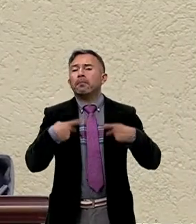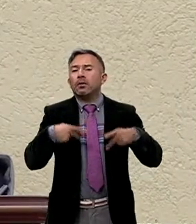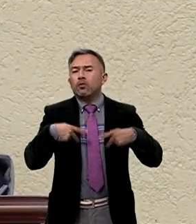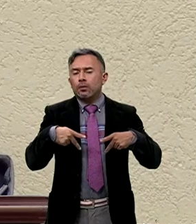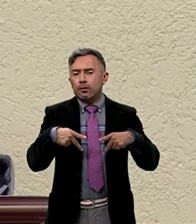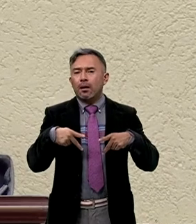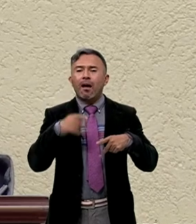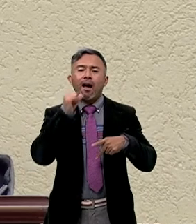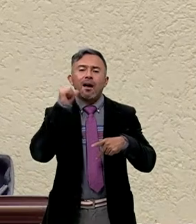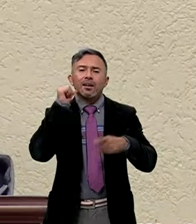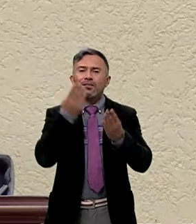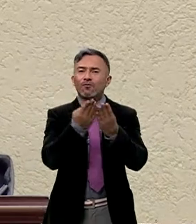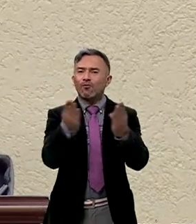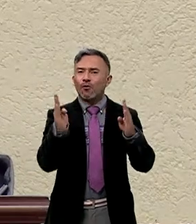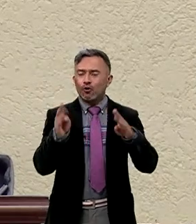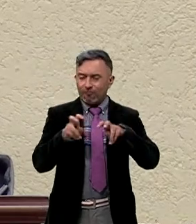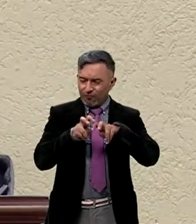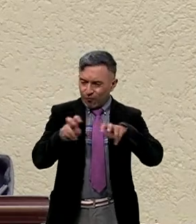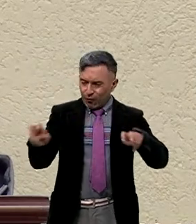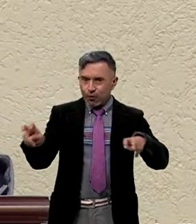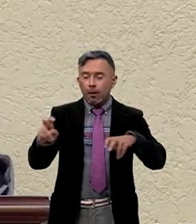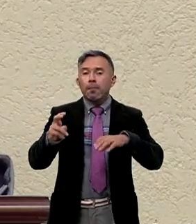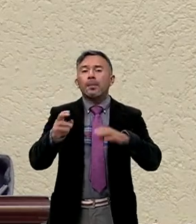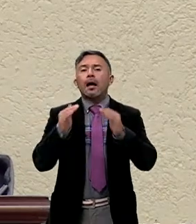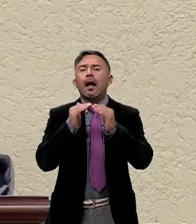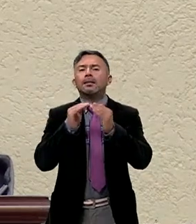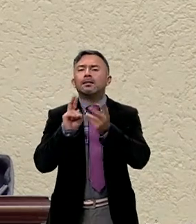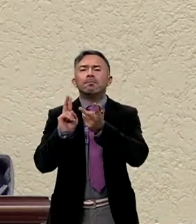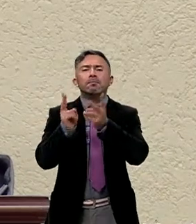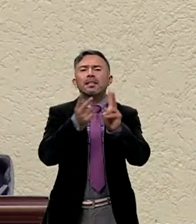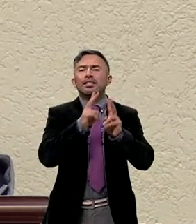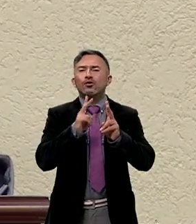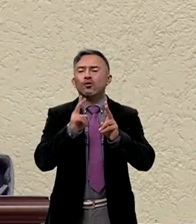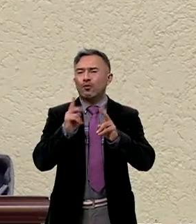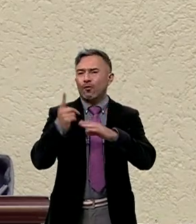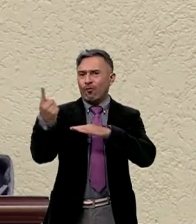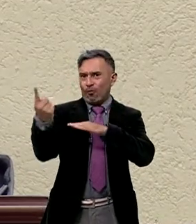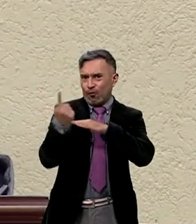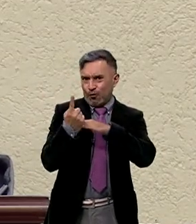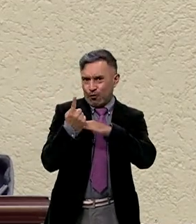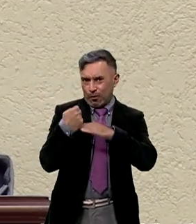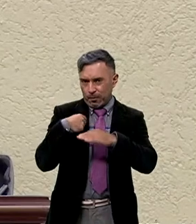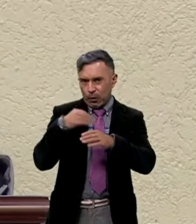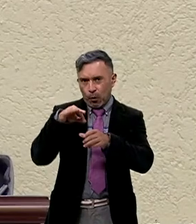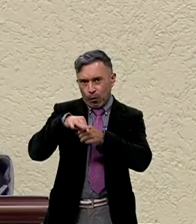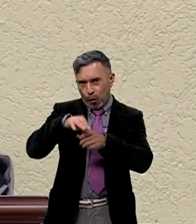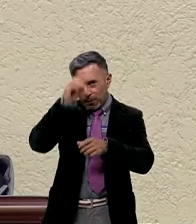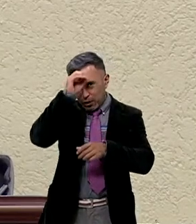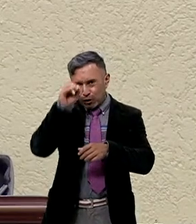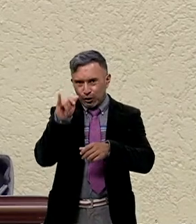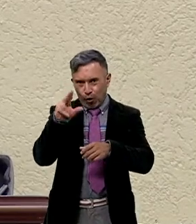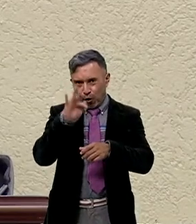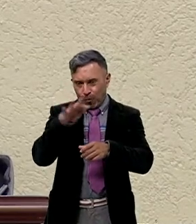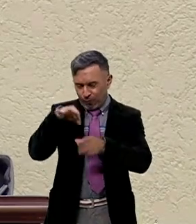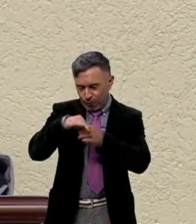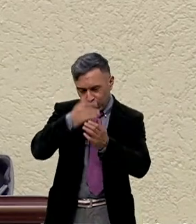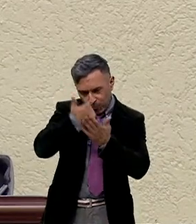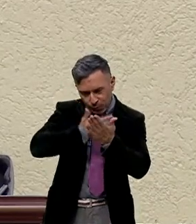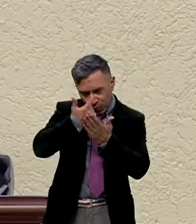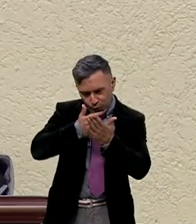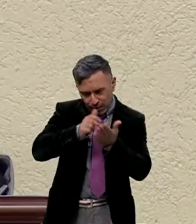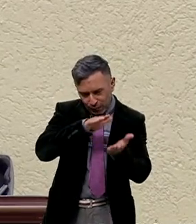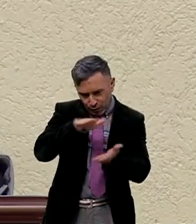que el día de ayer recibieron y contaron la opinión de sus vecinas y vecinos en las mesas receptoras así como a los instructores